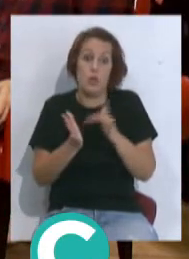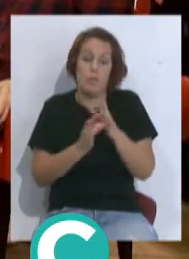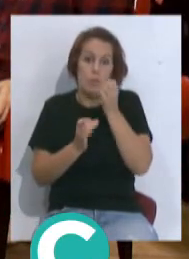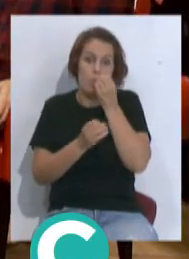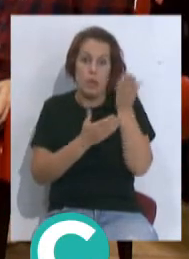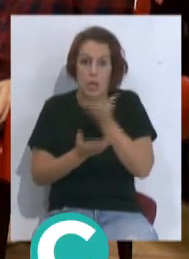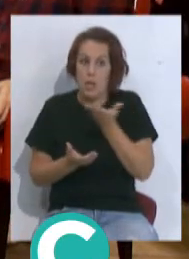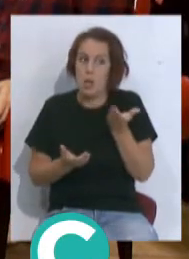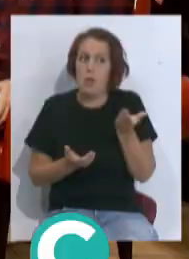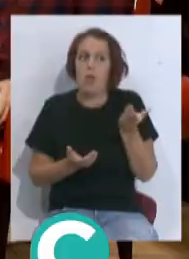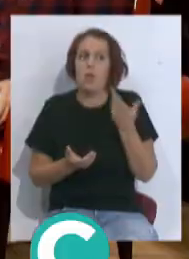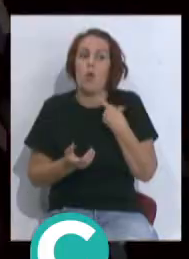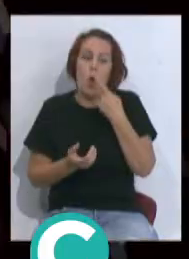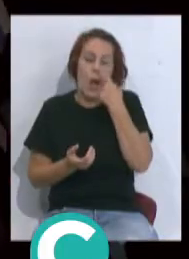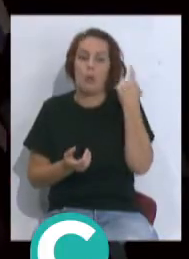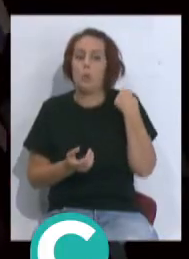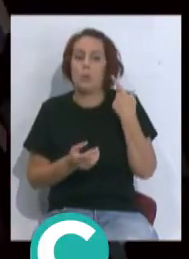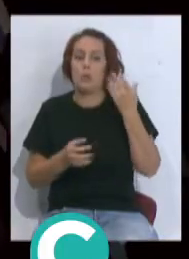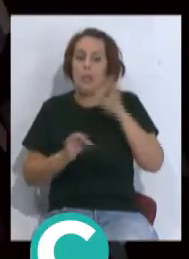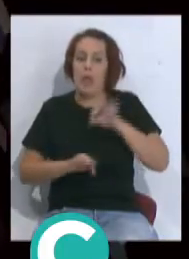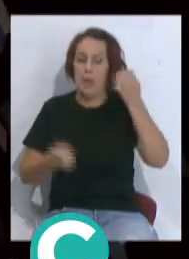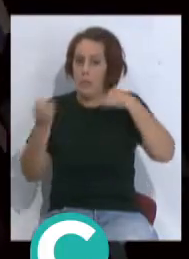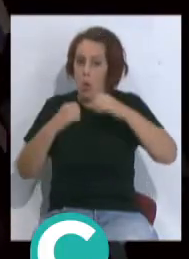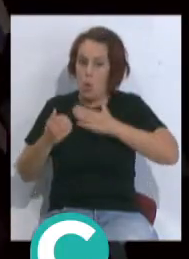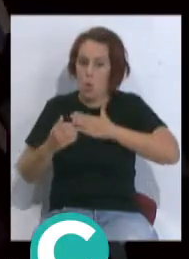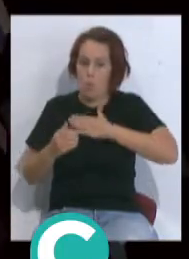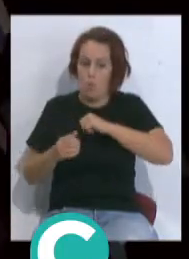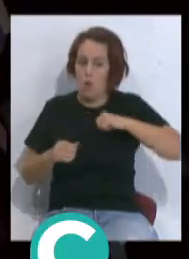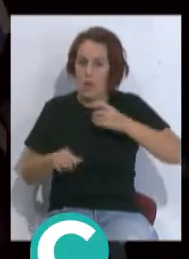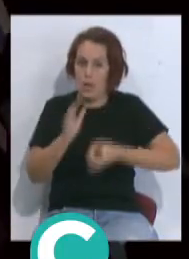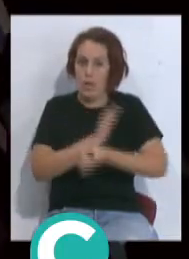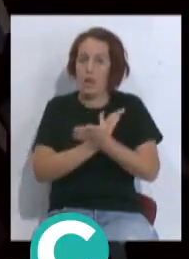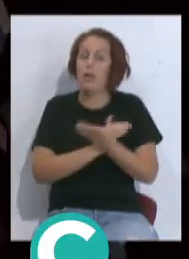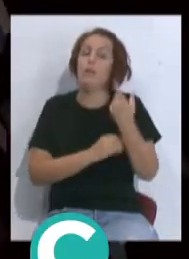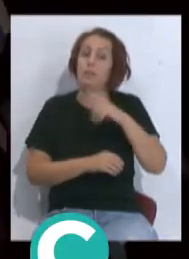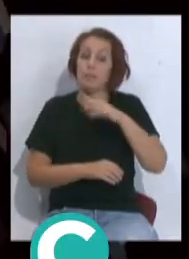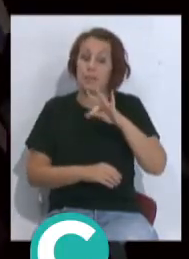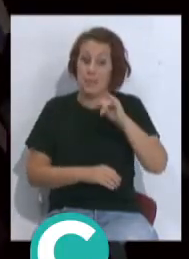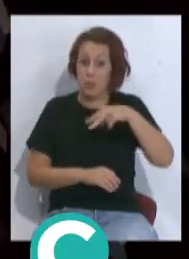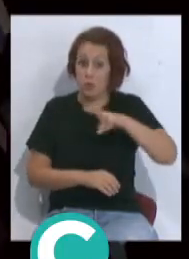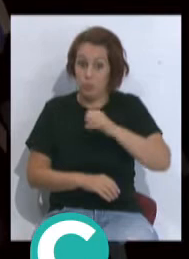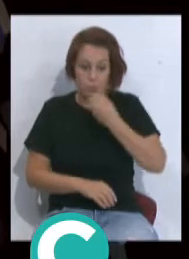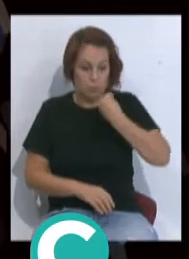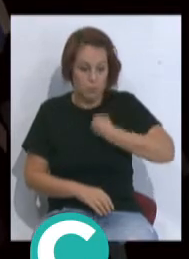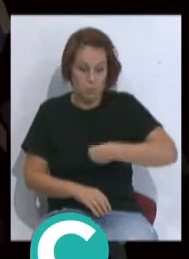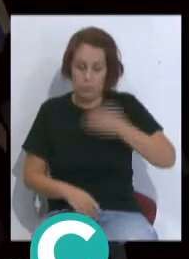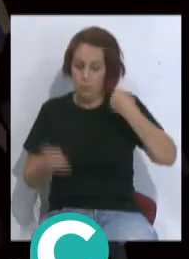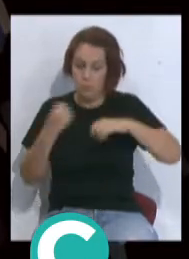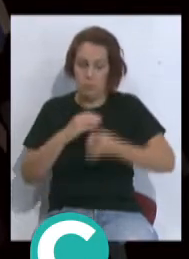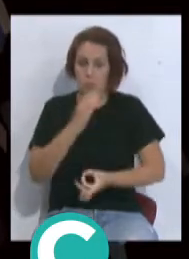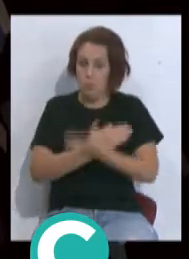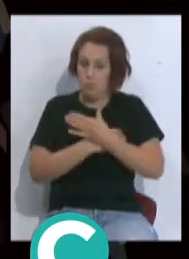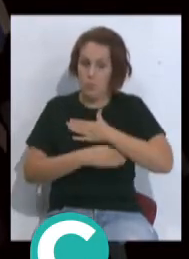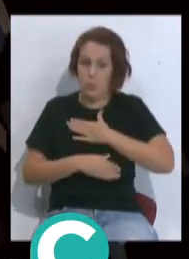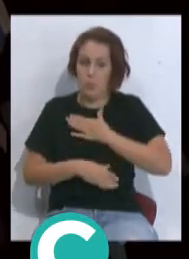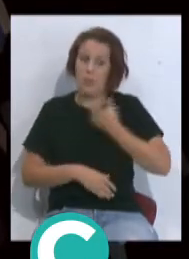el último año y montó su propio espectáculo. Tino acaba de montar su propio espectáculo. Quizás mañana sea Antonio Martínez Ares. Ellos han estado en el concurso porque el